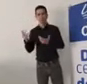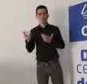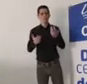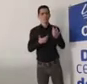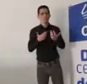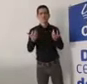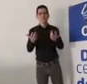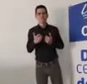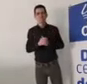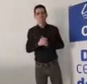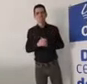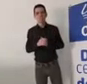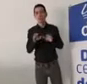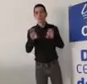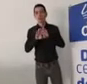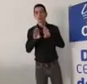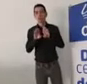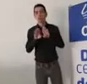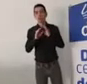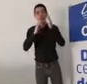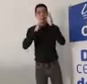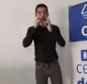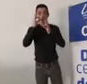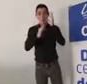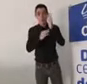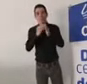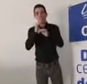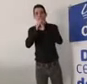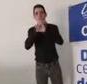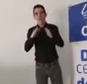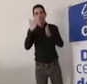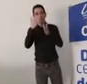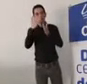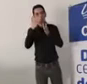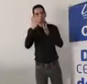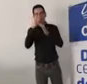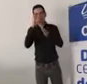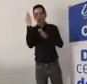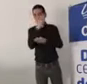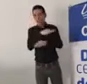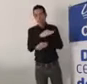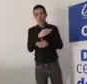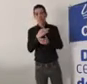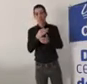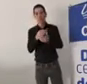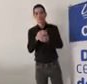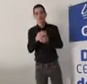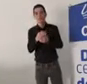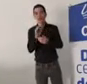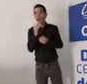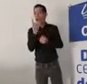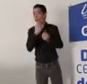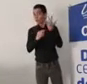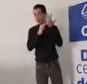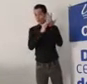de desinformación, con fake news. Decían incluso que si la gente votaba sí a la paz, los niños y las niñas iban a